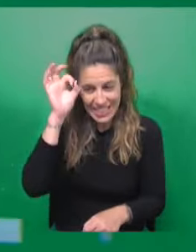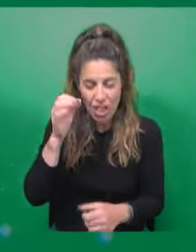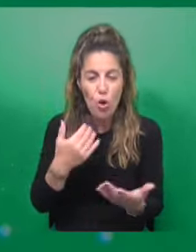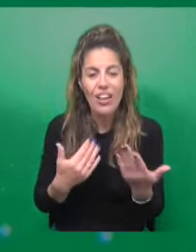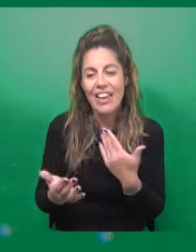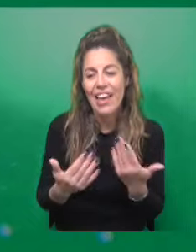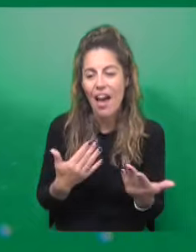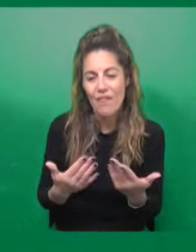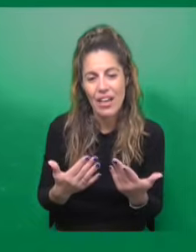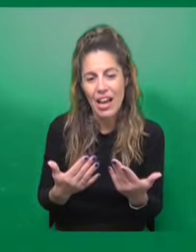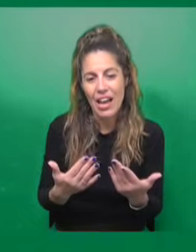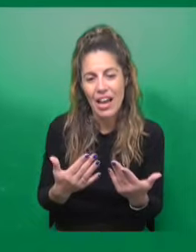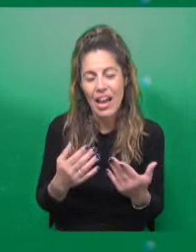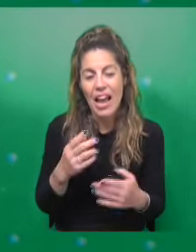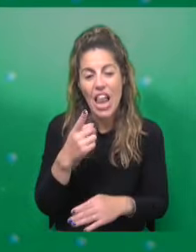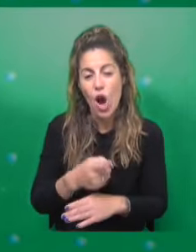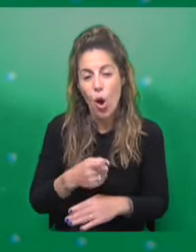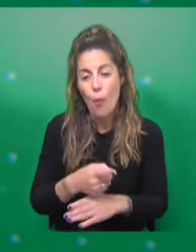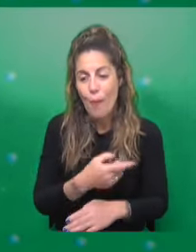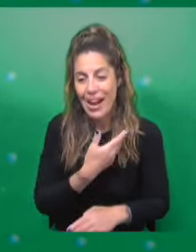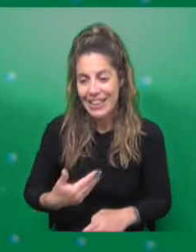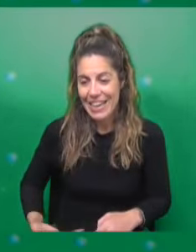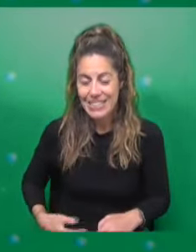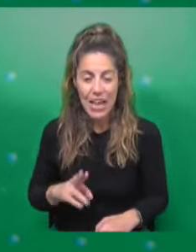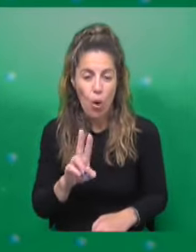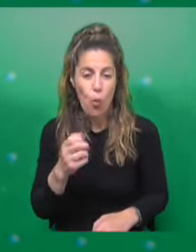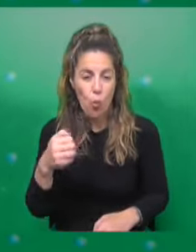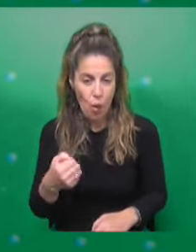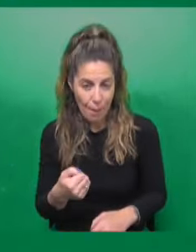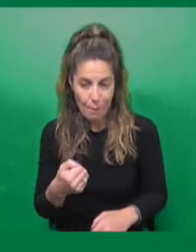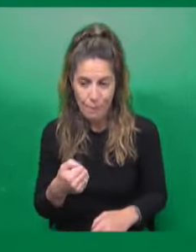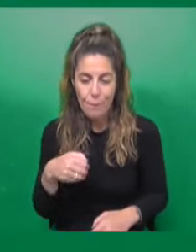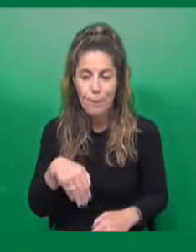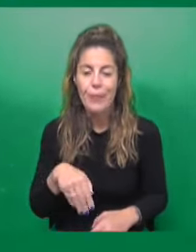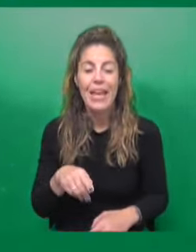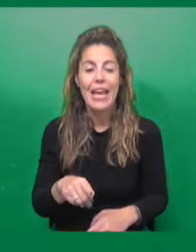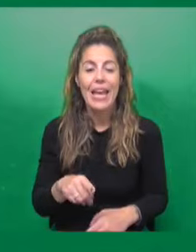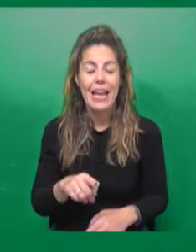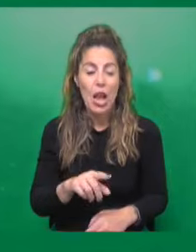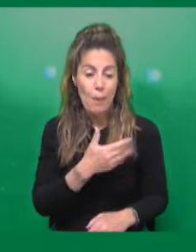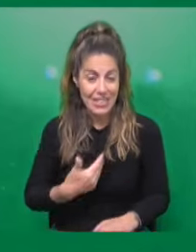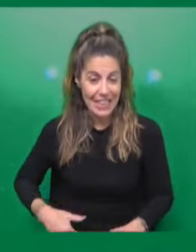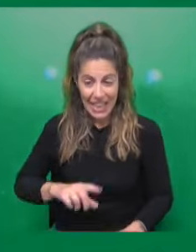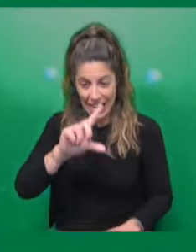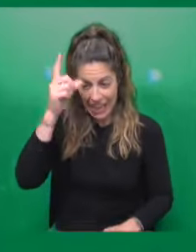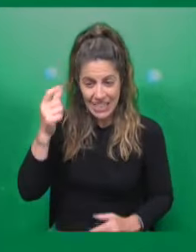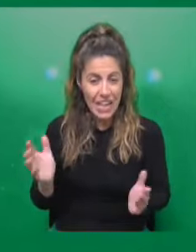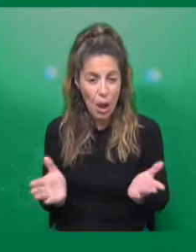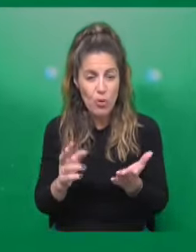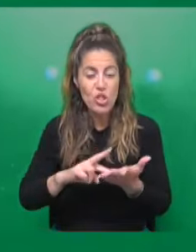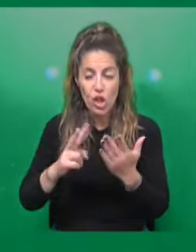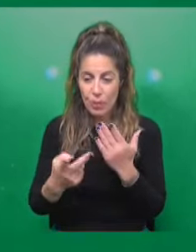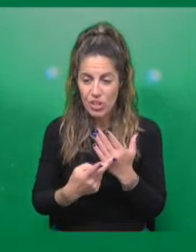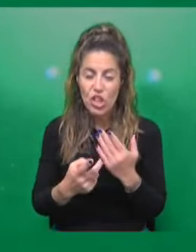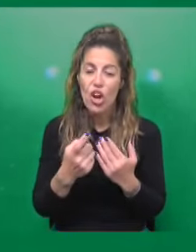justamente a la de laam y la modifica el presidente Lu la calle p el impulso que le ha dado este proyecto ha dicho que es